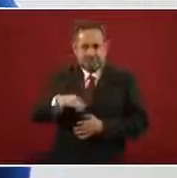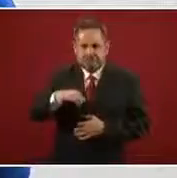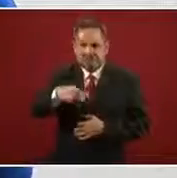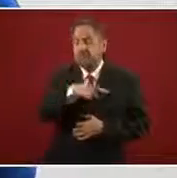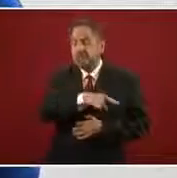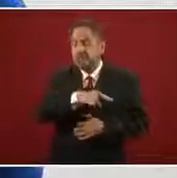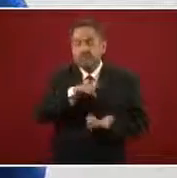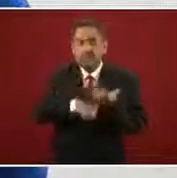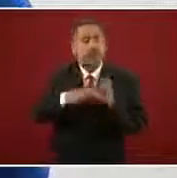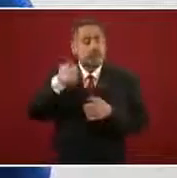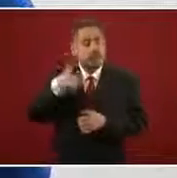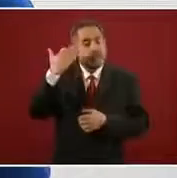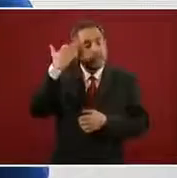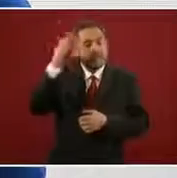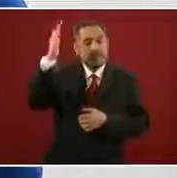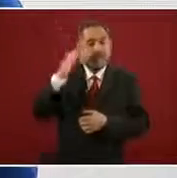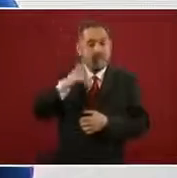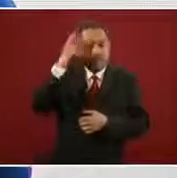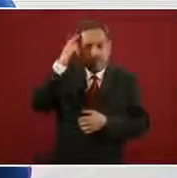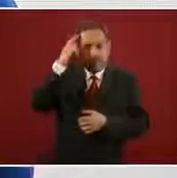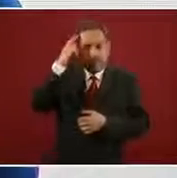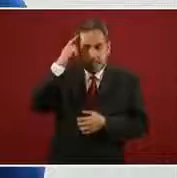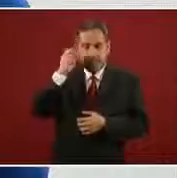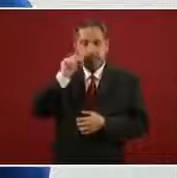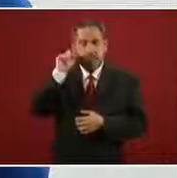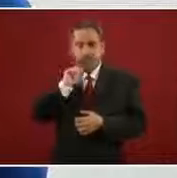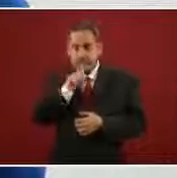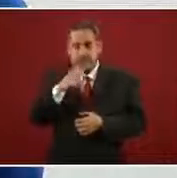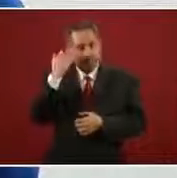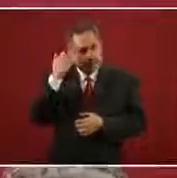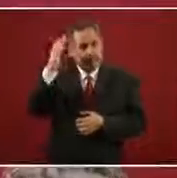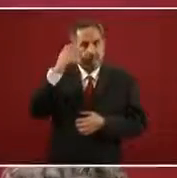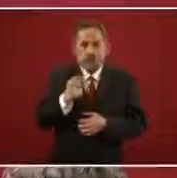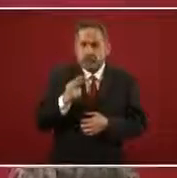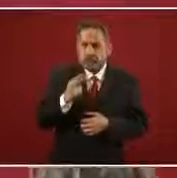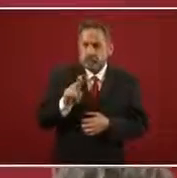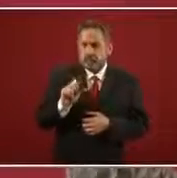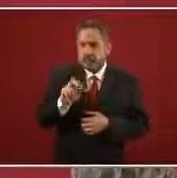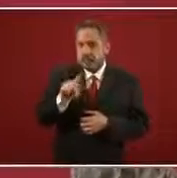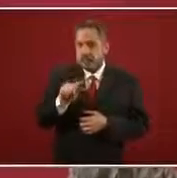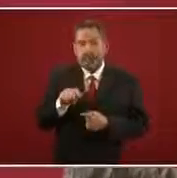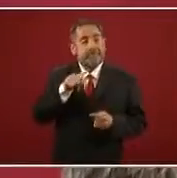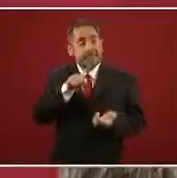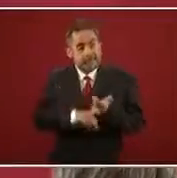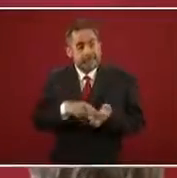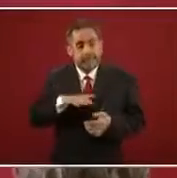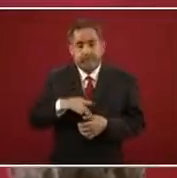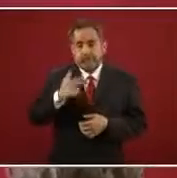del porfiriato y del huertismo. Aquí estuvo Huerta